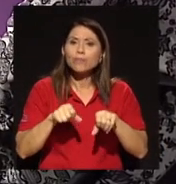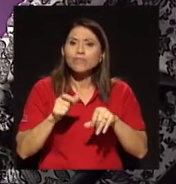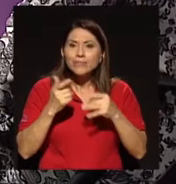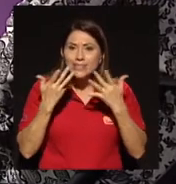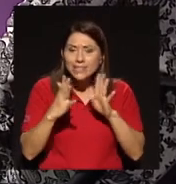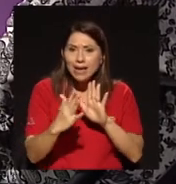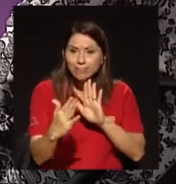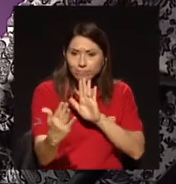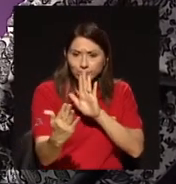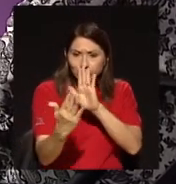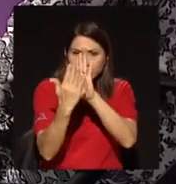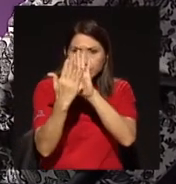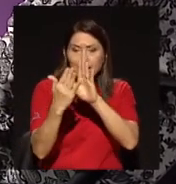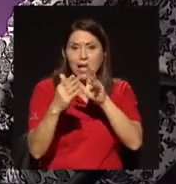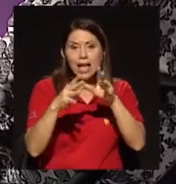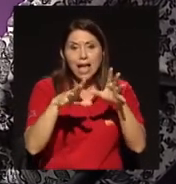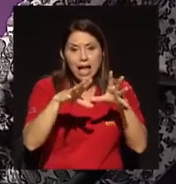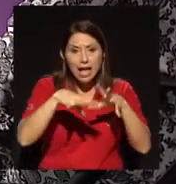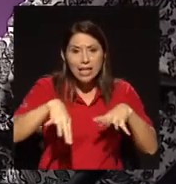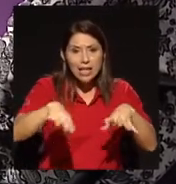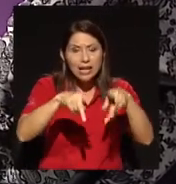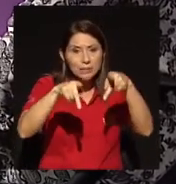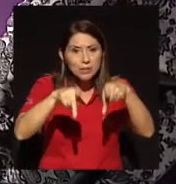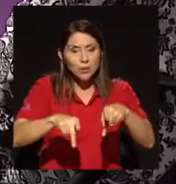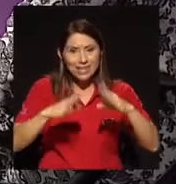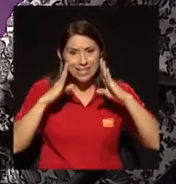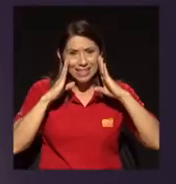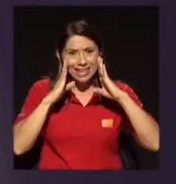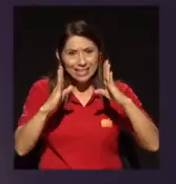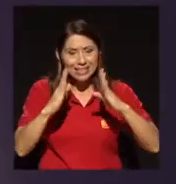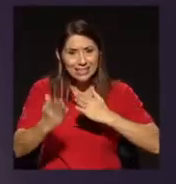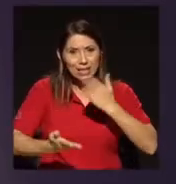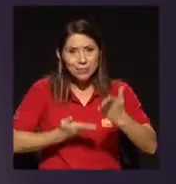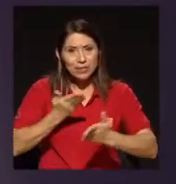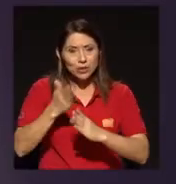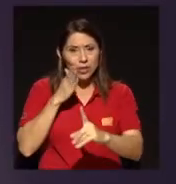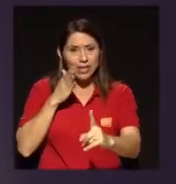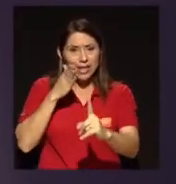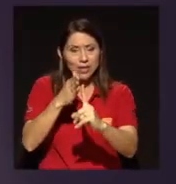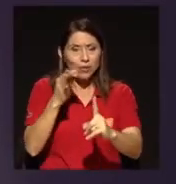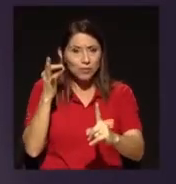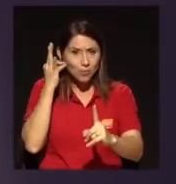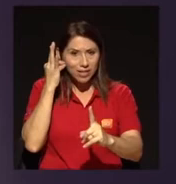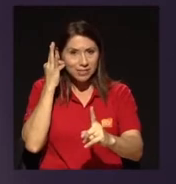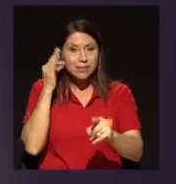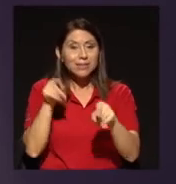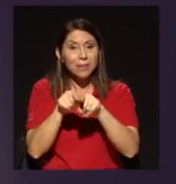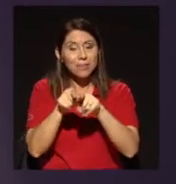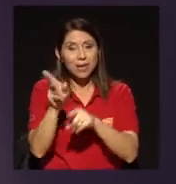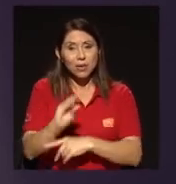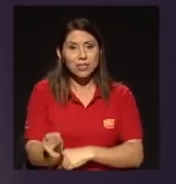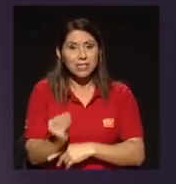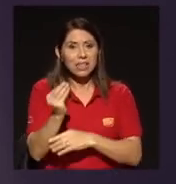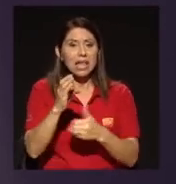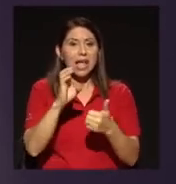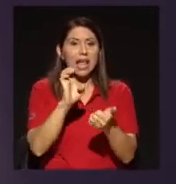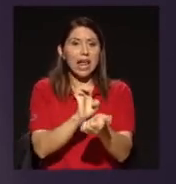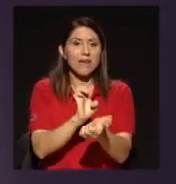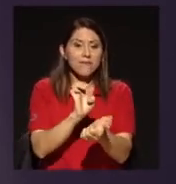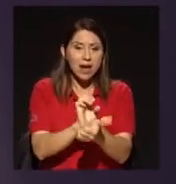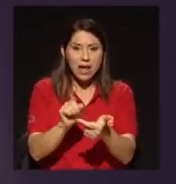servicio directo a las mujeres, incluidas las adolescentes. Hemos atendido personas de EVAIS, áreas de salud,